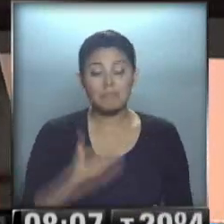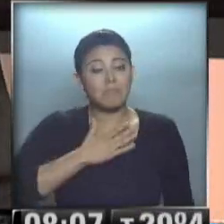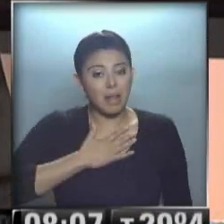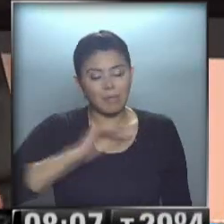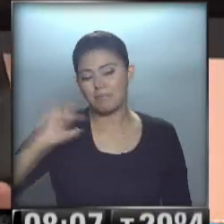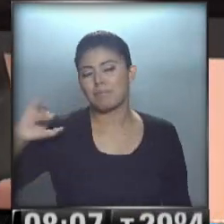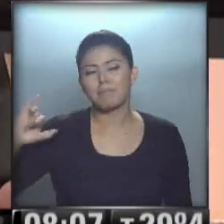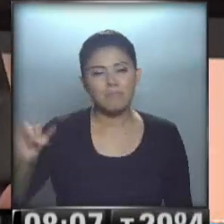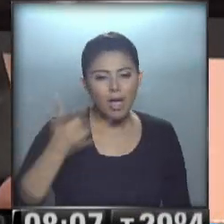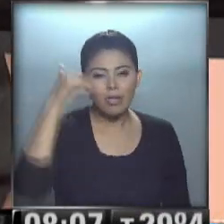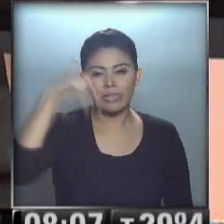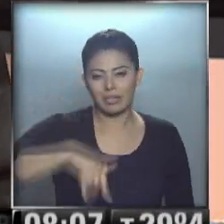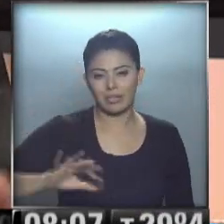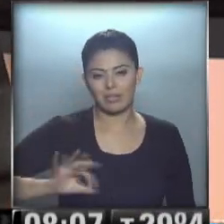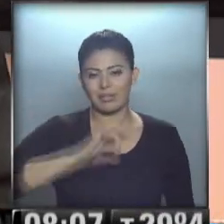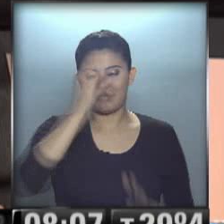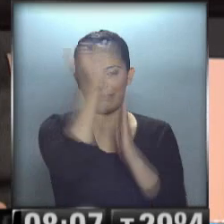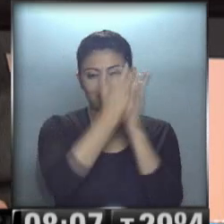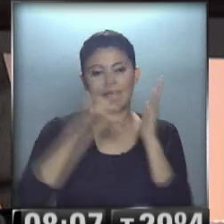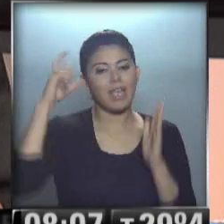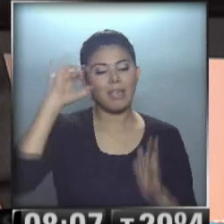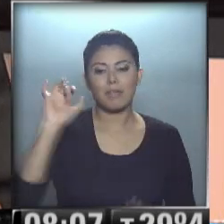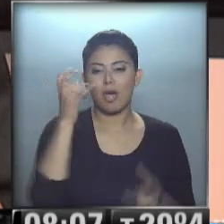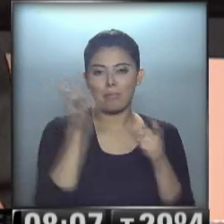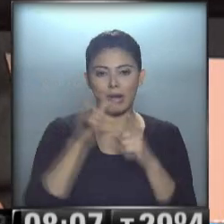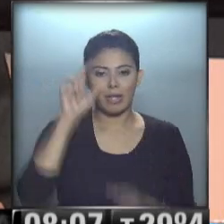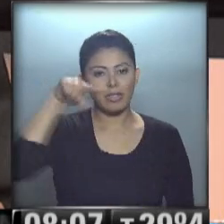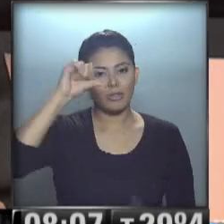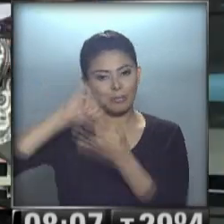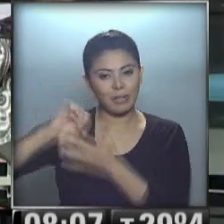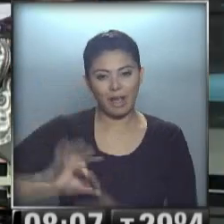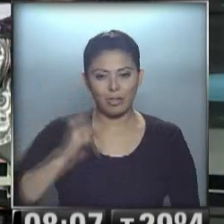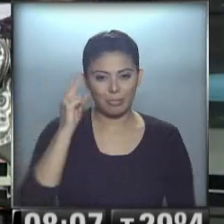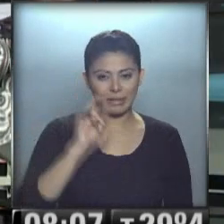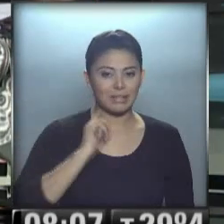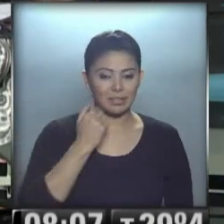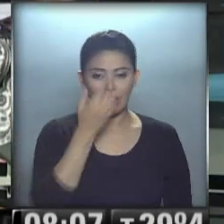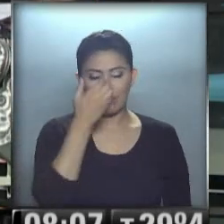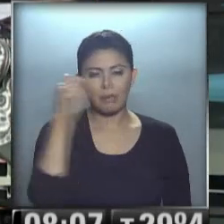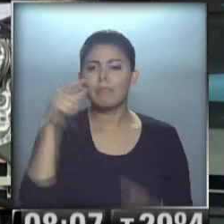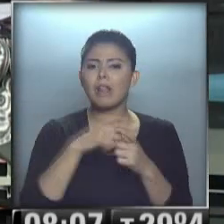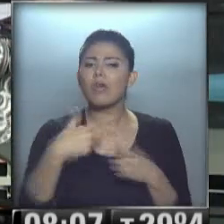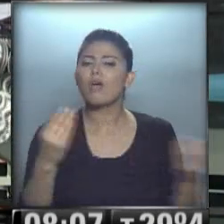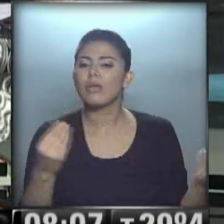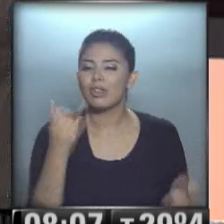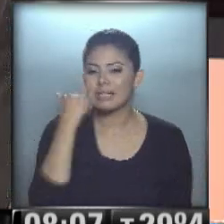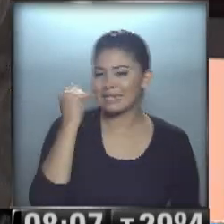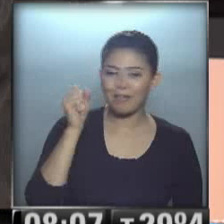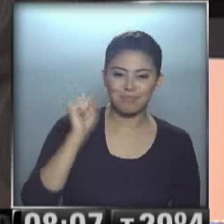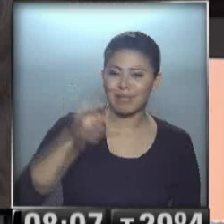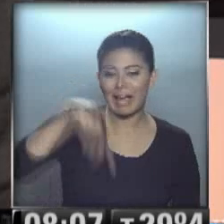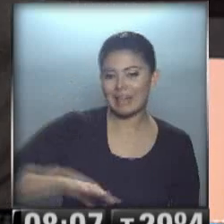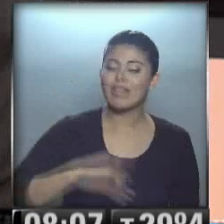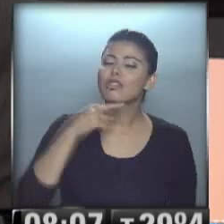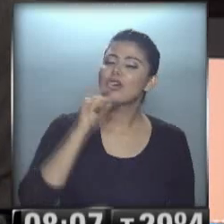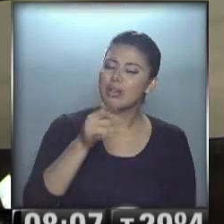la mejor de este decálogo de los 10 mejores estrenos internacionales del año 2013. ¿Cuándo se estrenan estas películas? Se estrenaron todas este año.